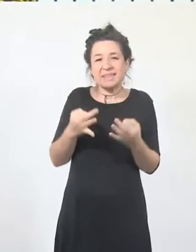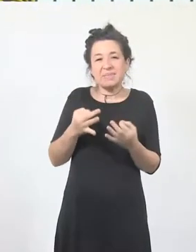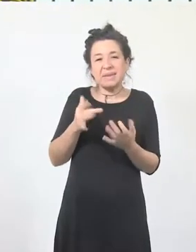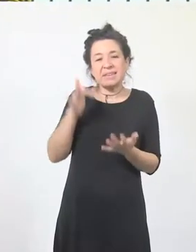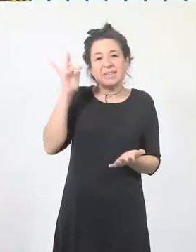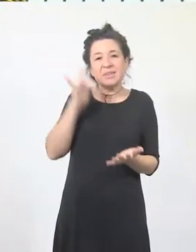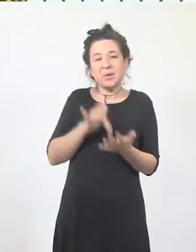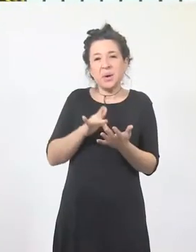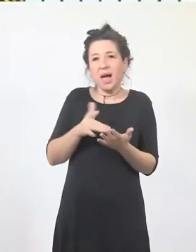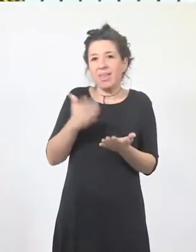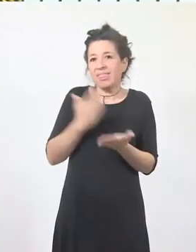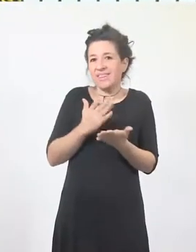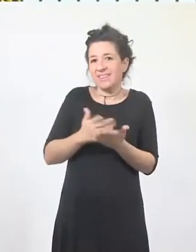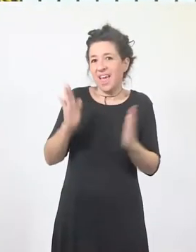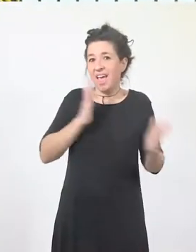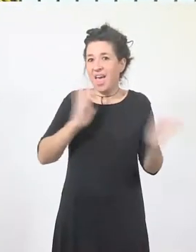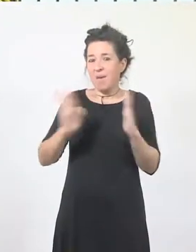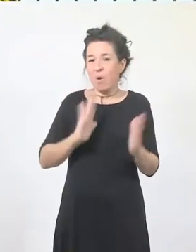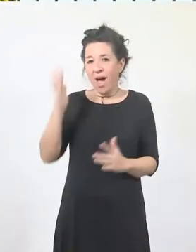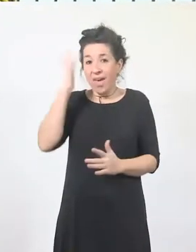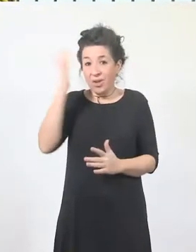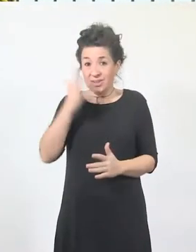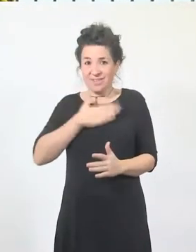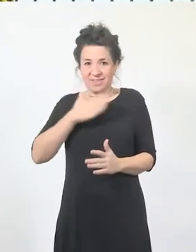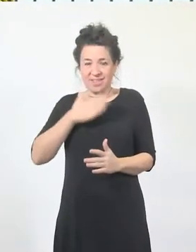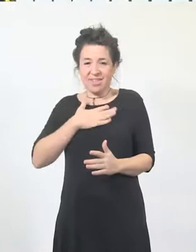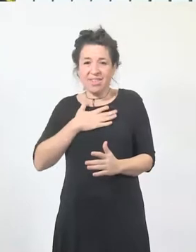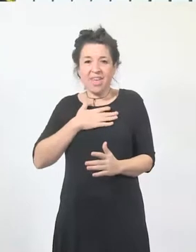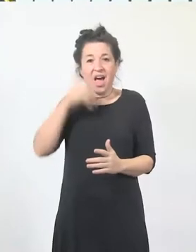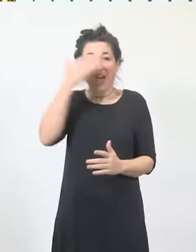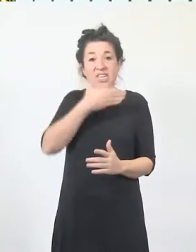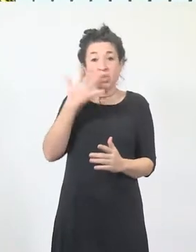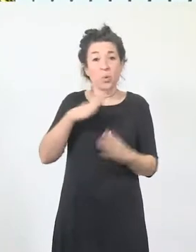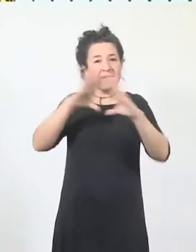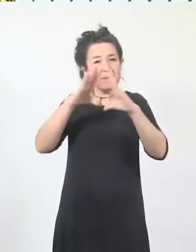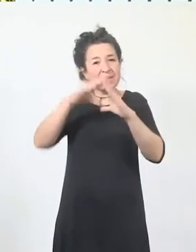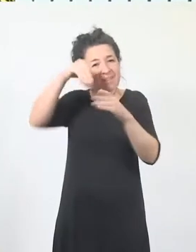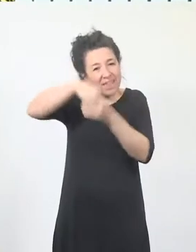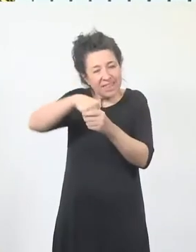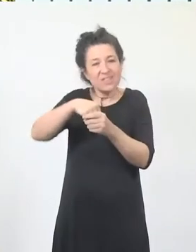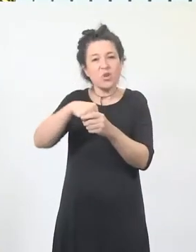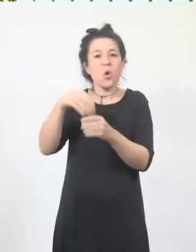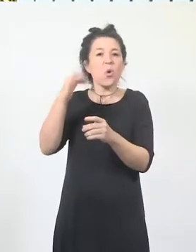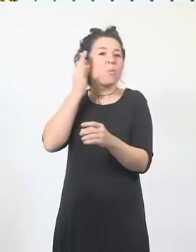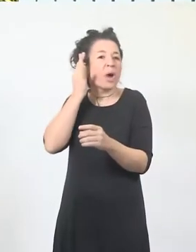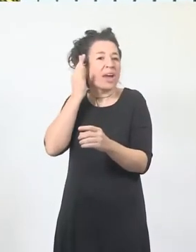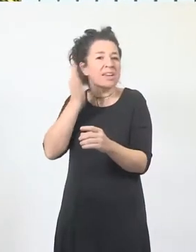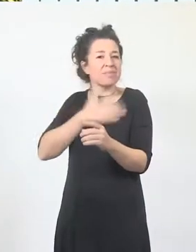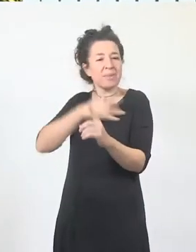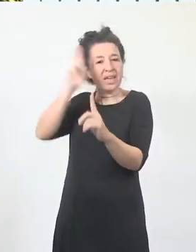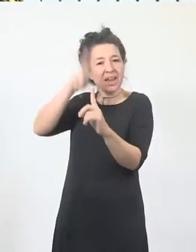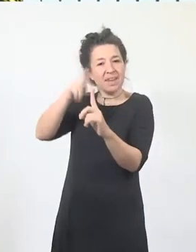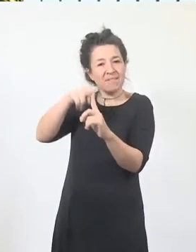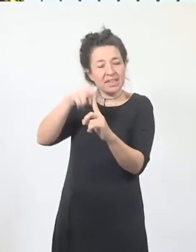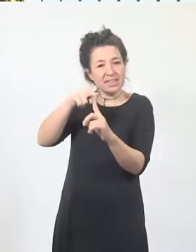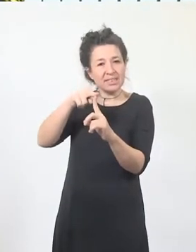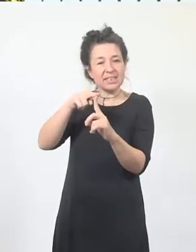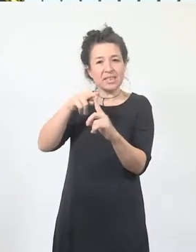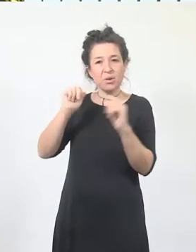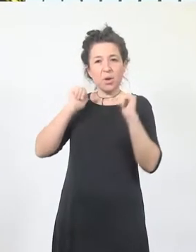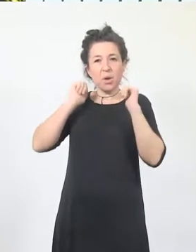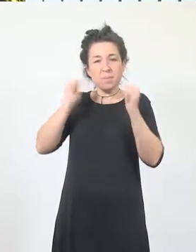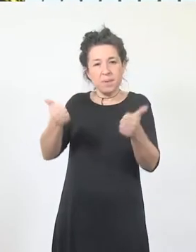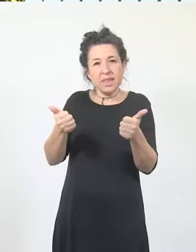referente desde la adolescencia a mujeres que están en esta escuela feminista, y cuando me puse a pensar cuando empecé yo a